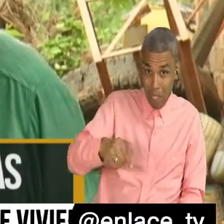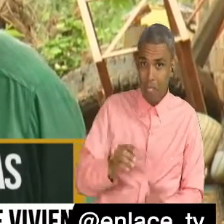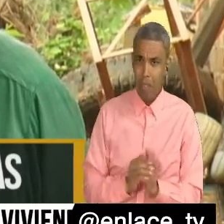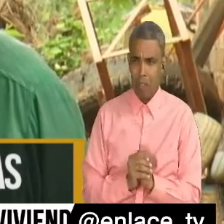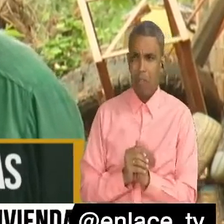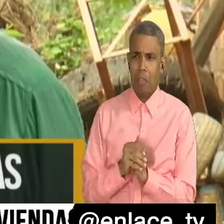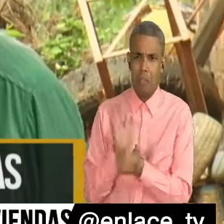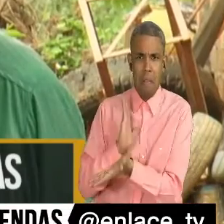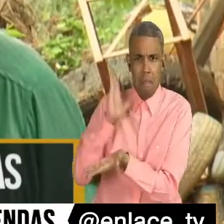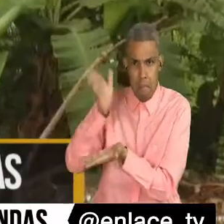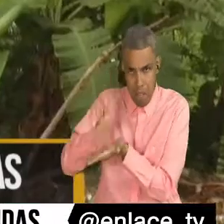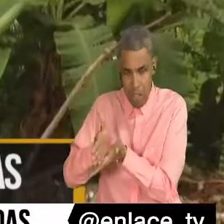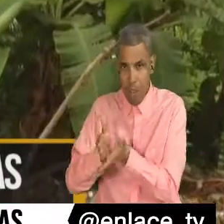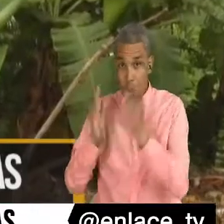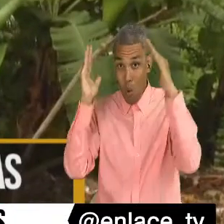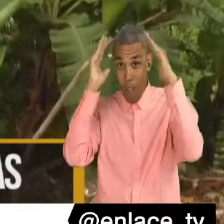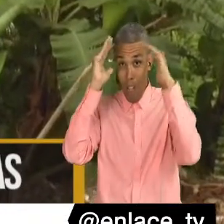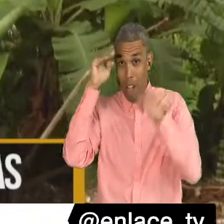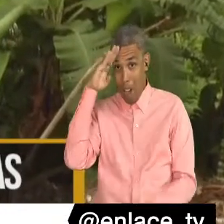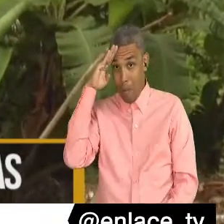ellos dijeron que